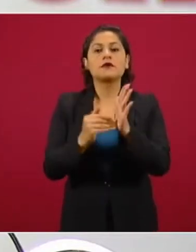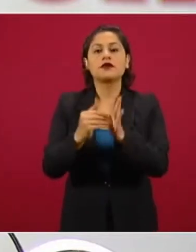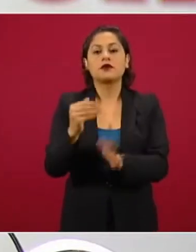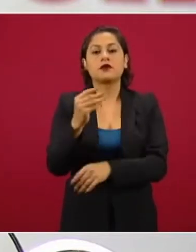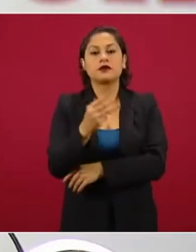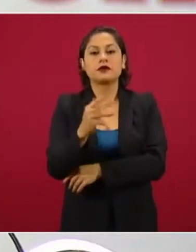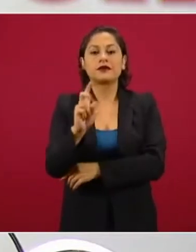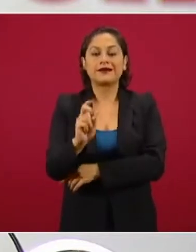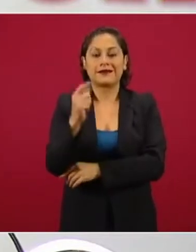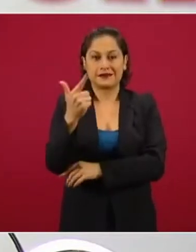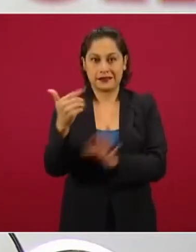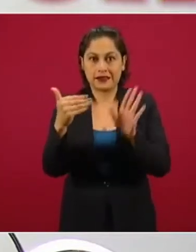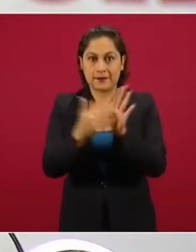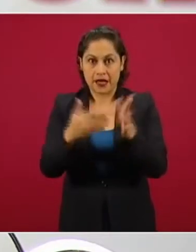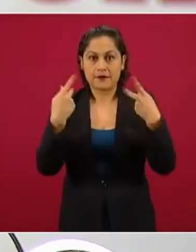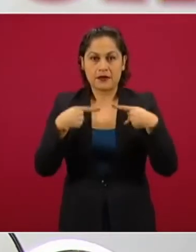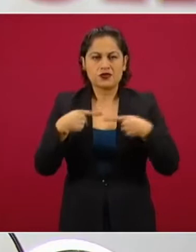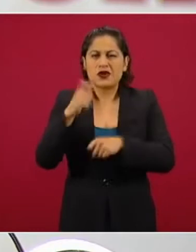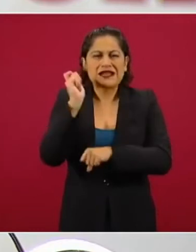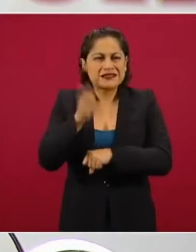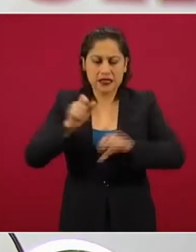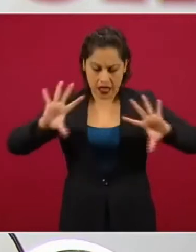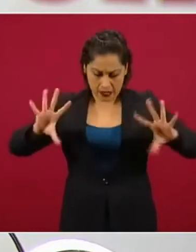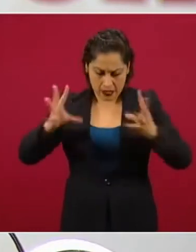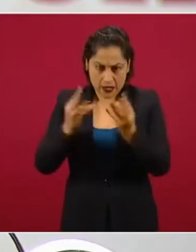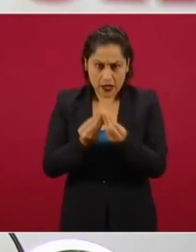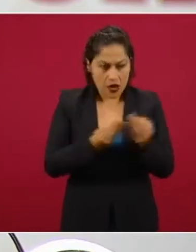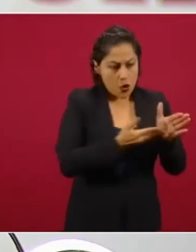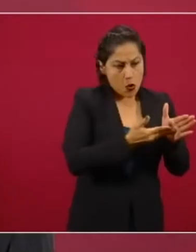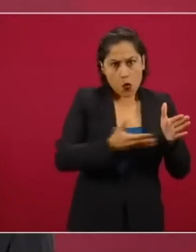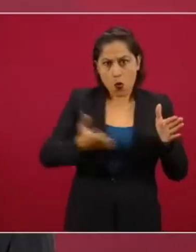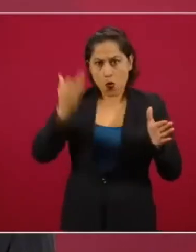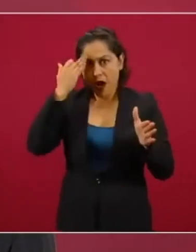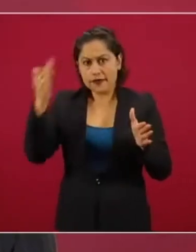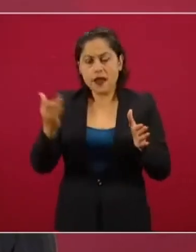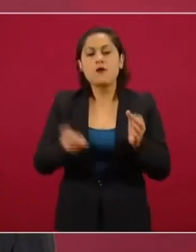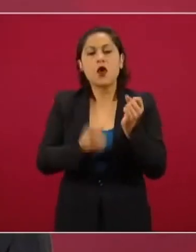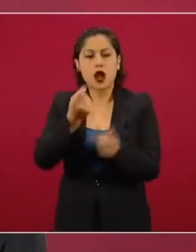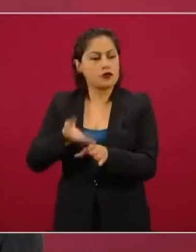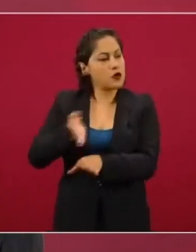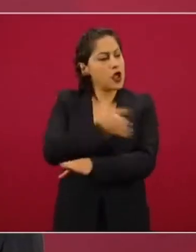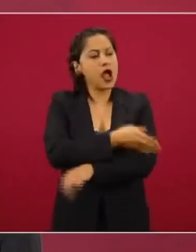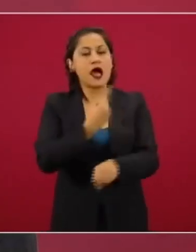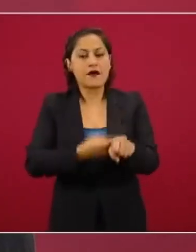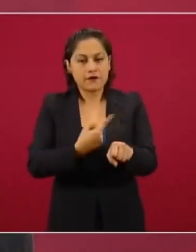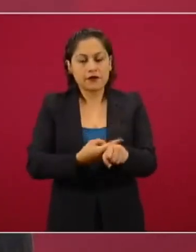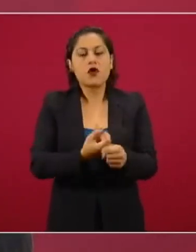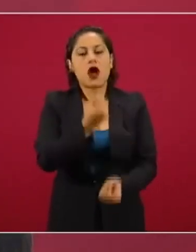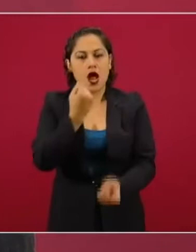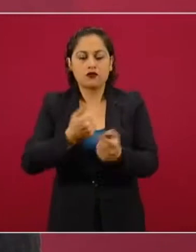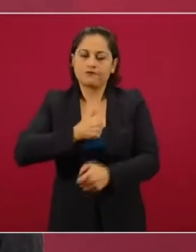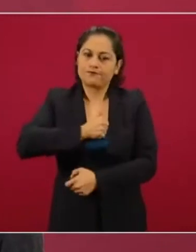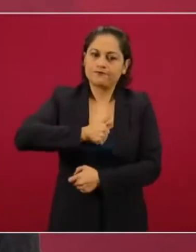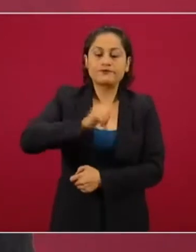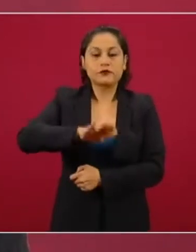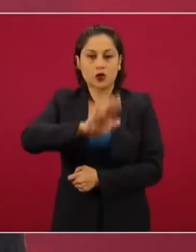personas, son personas que en su momento estuvieron enfermas y que pudieron haber perdido la vida, lamentablemente, como